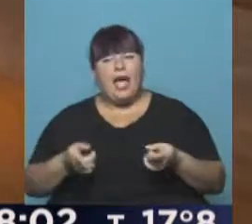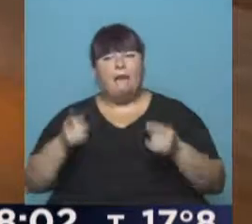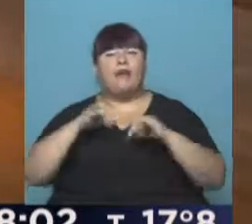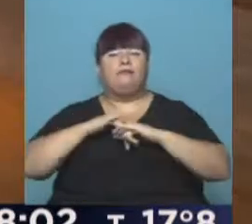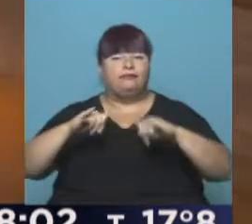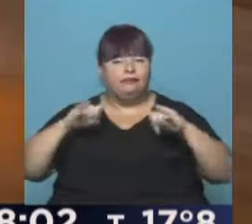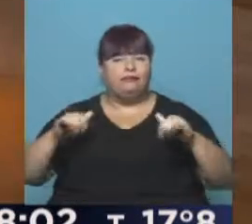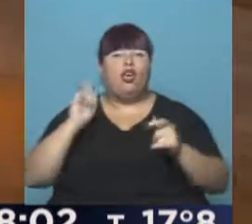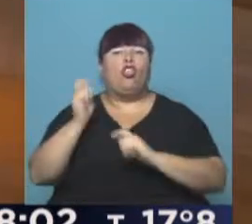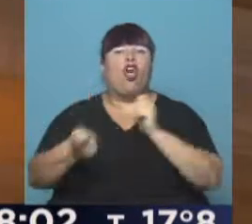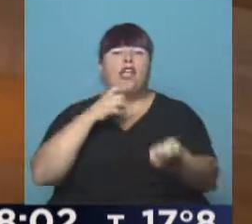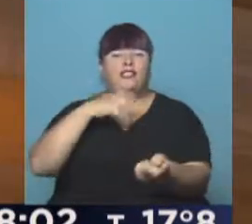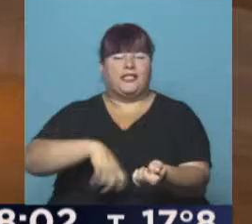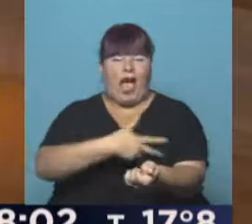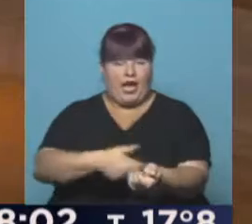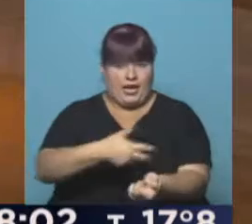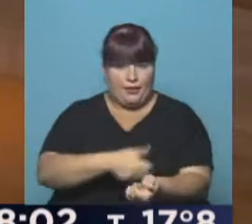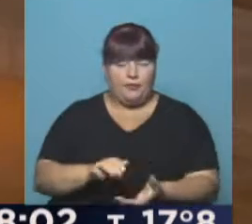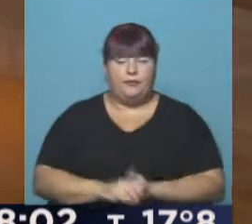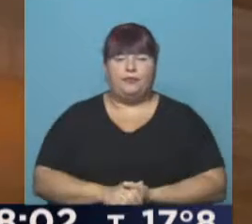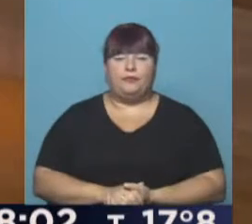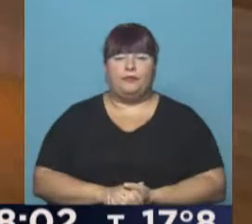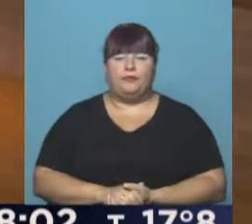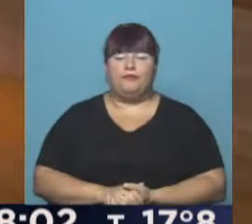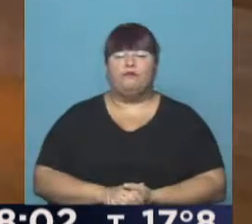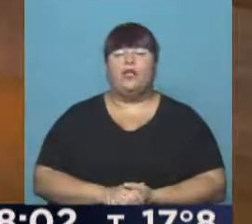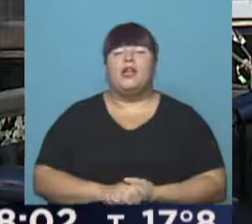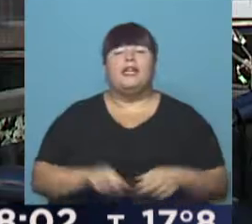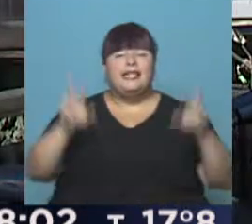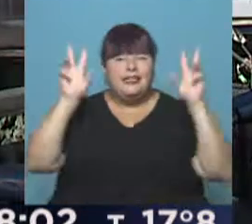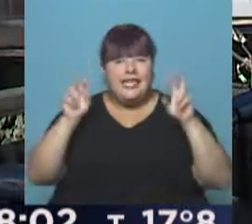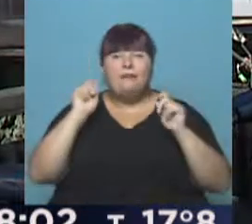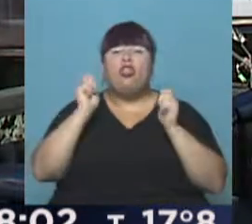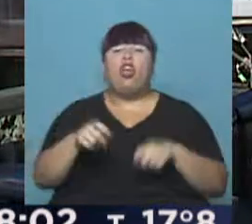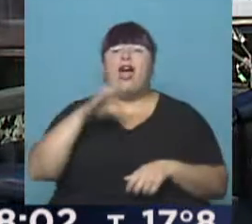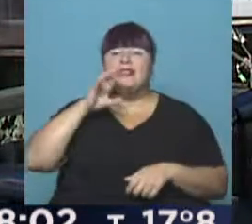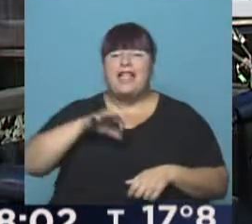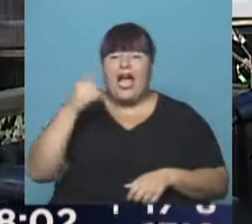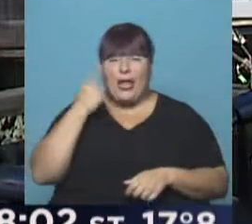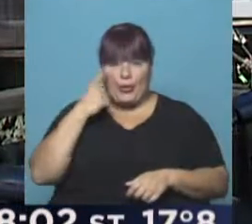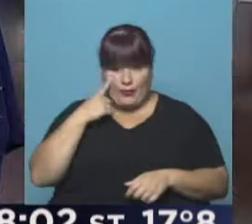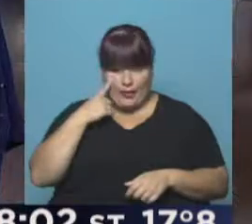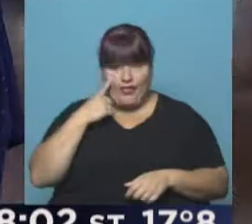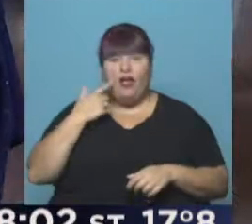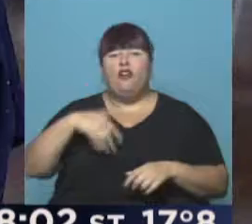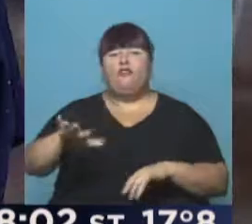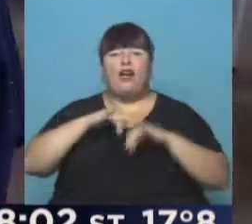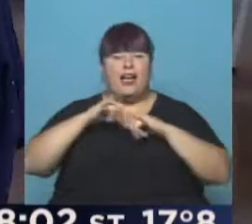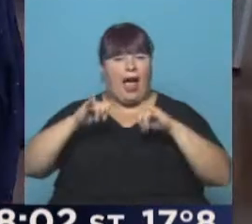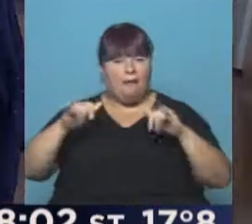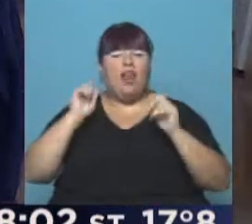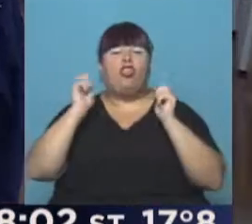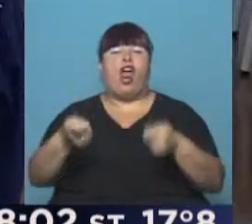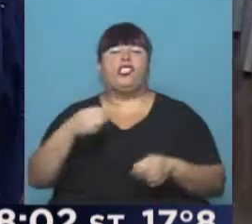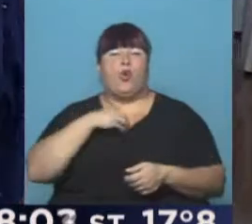campaña de donación de sangre con la consigna a donar sangre es vida se realizó la campaña de